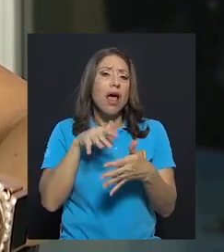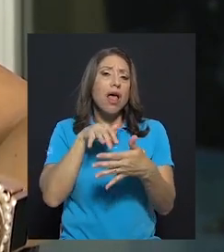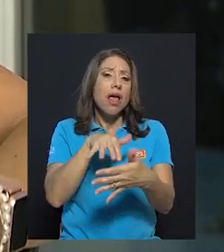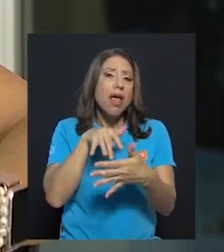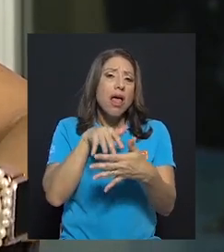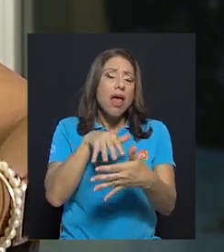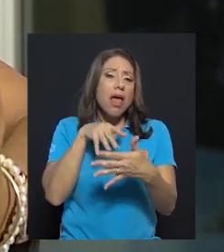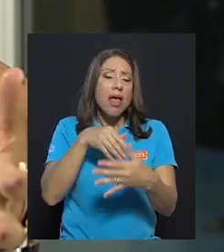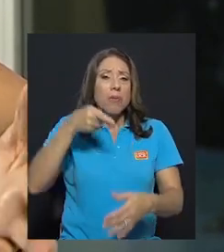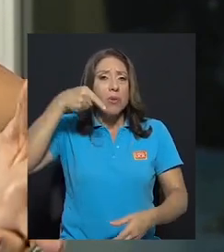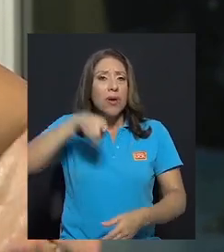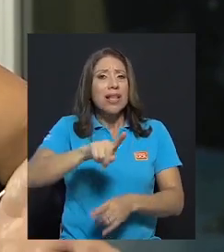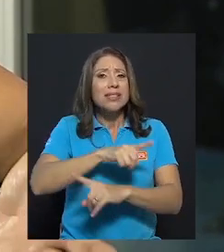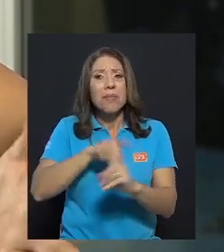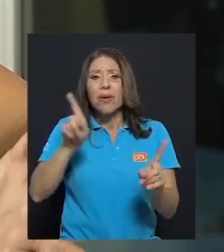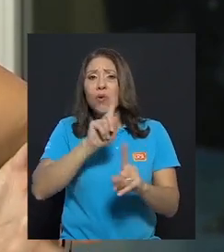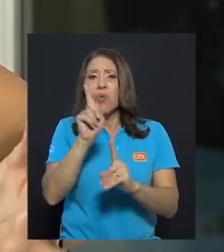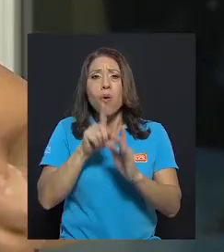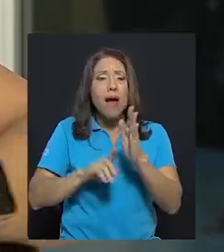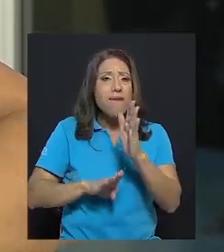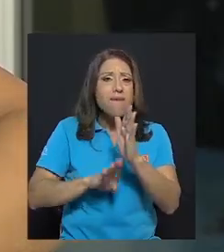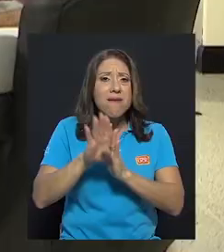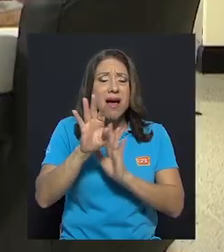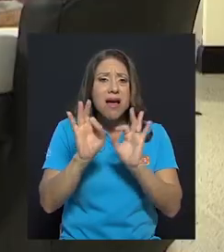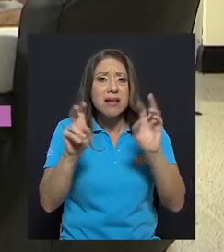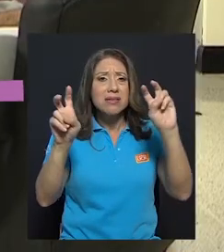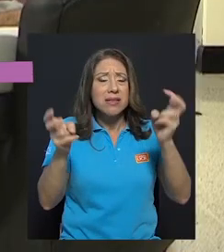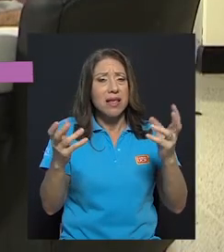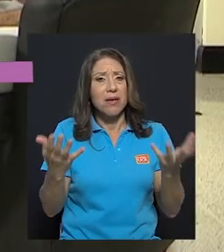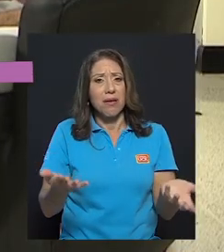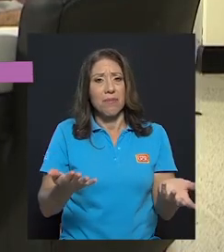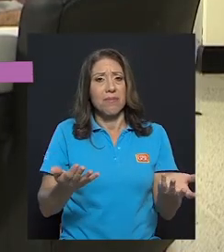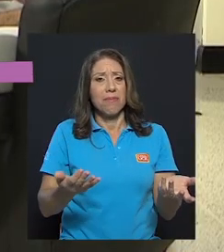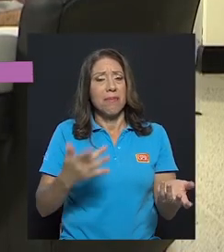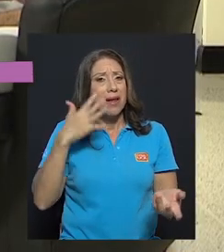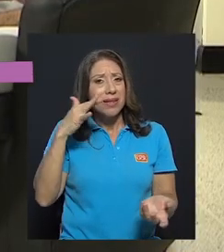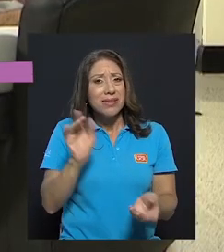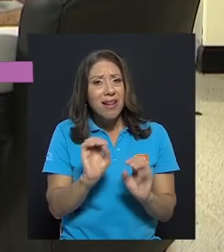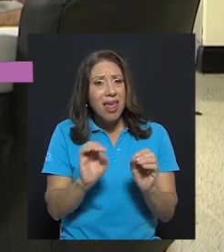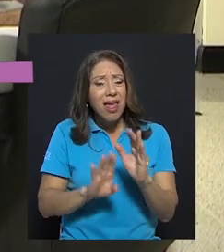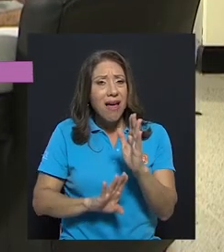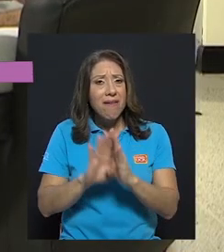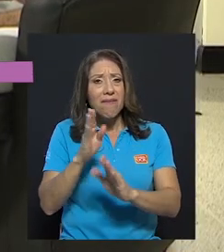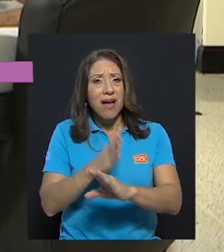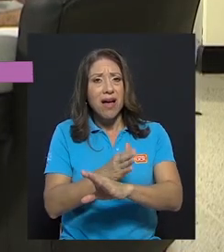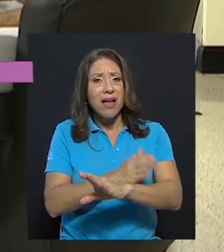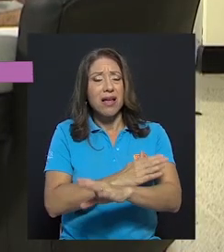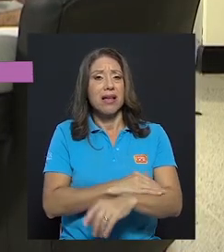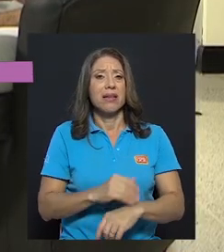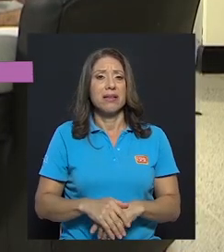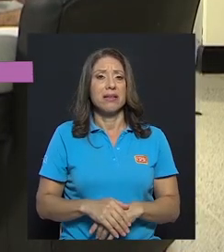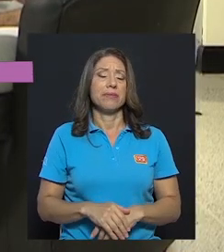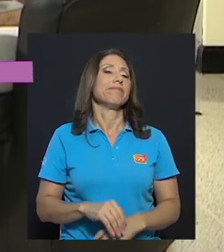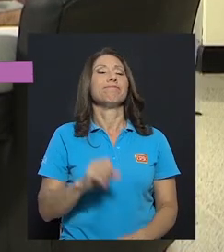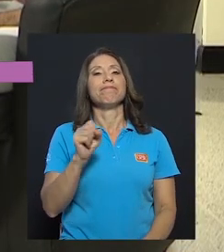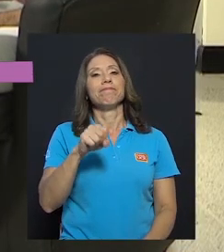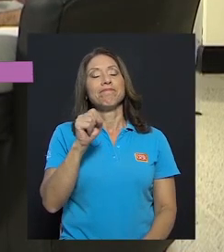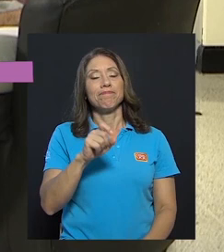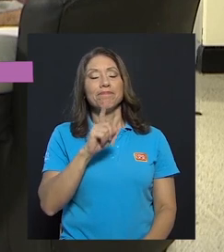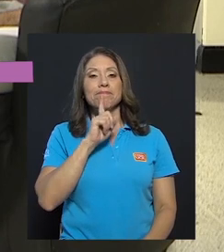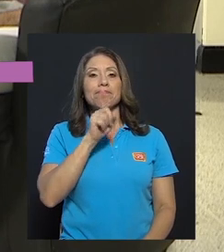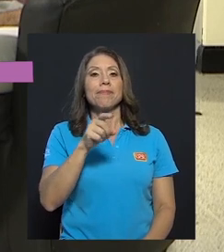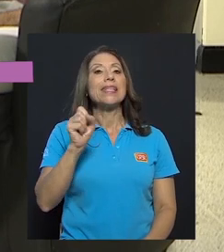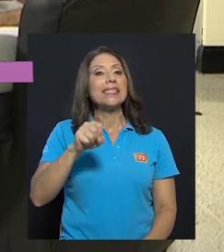estudiado la violencia y no podemos avanzar en el tema? Parece que no avanzamos, más bien. En realidad, sí es